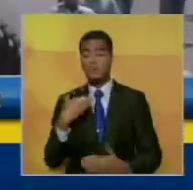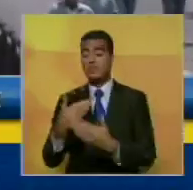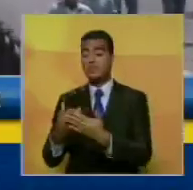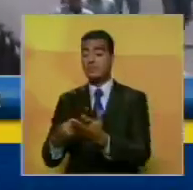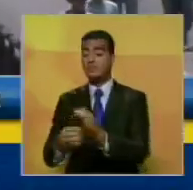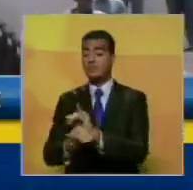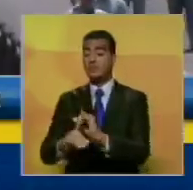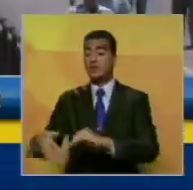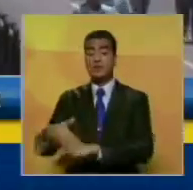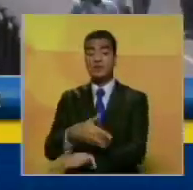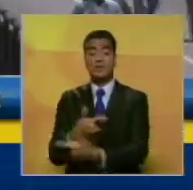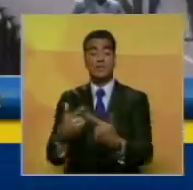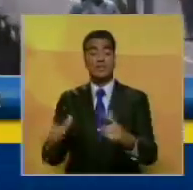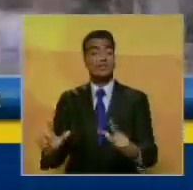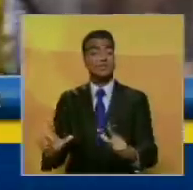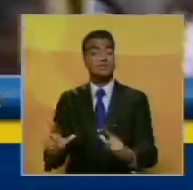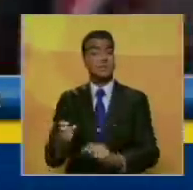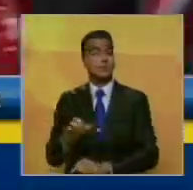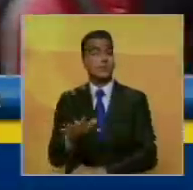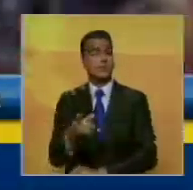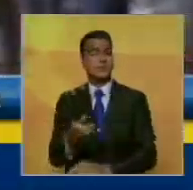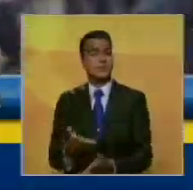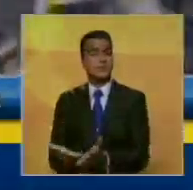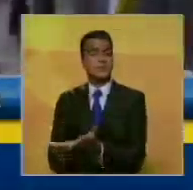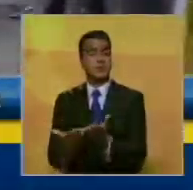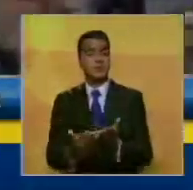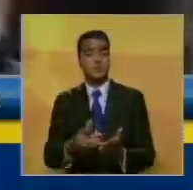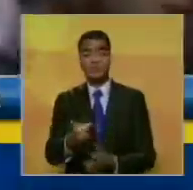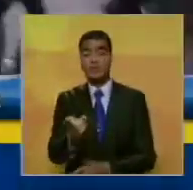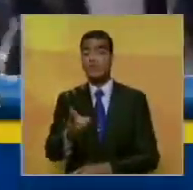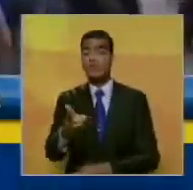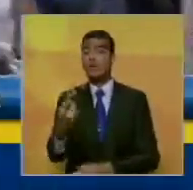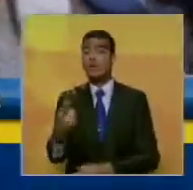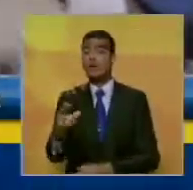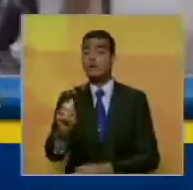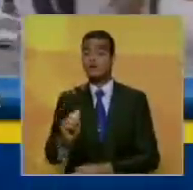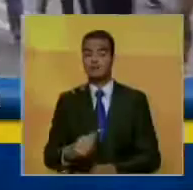final de la Avenida Libertador, a la altura del Liceo Gustavo Herrera de Chacao.